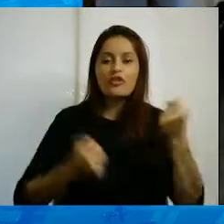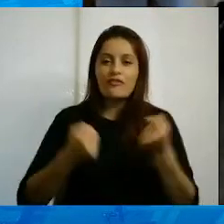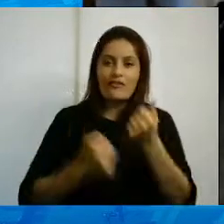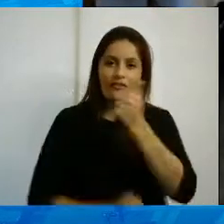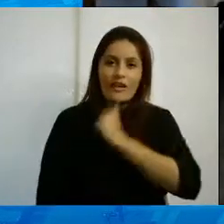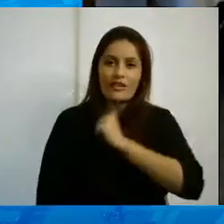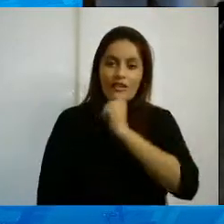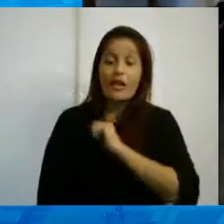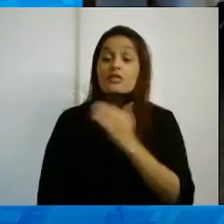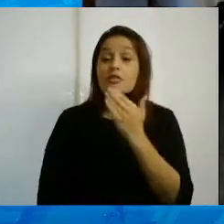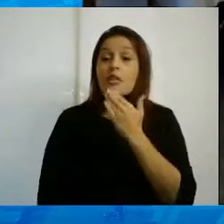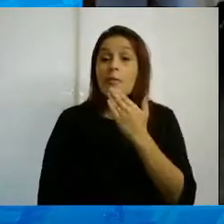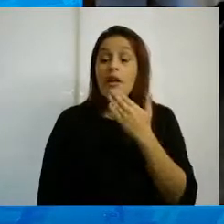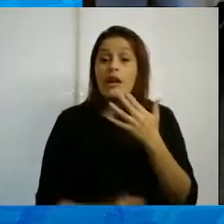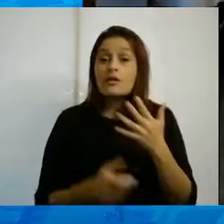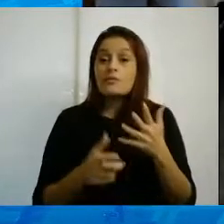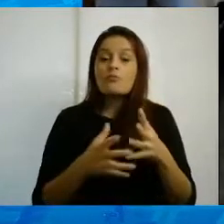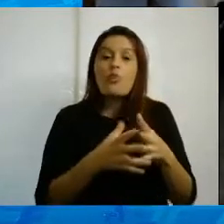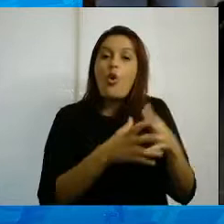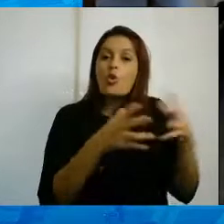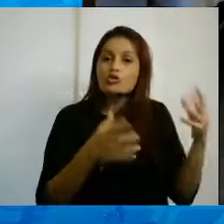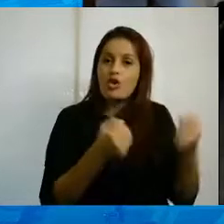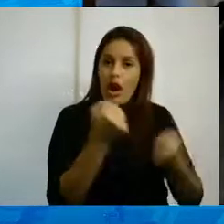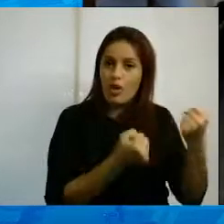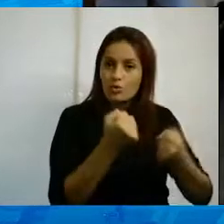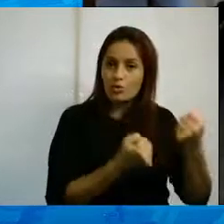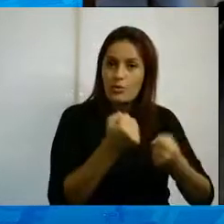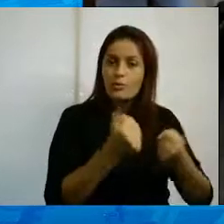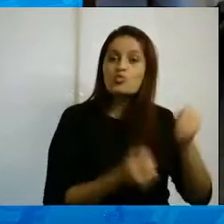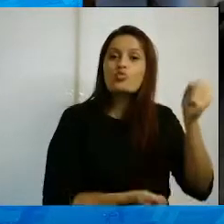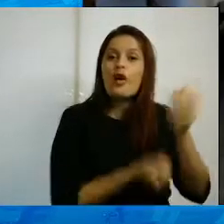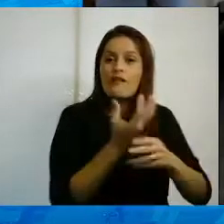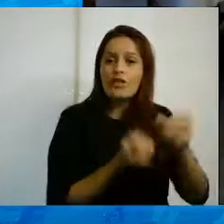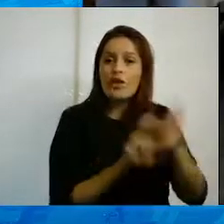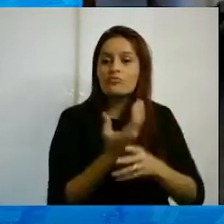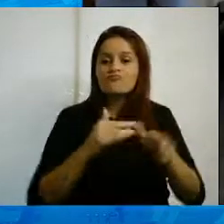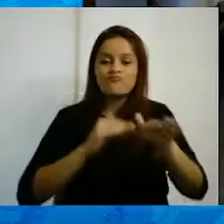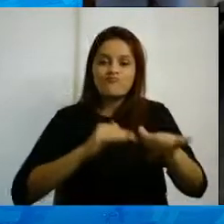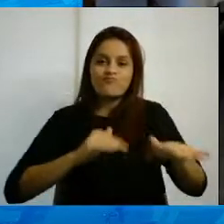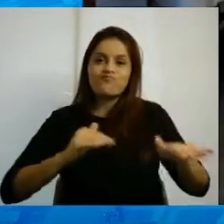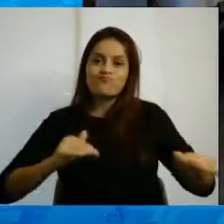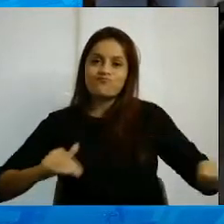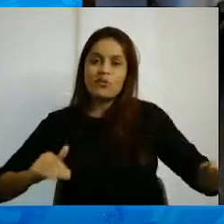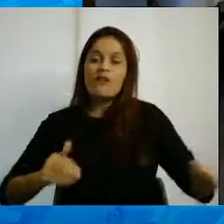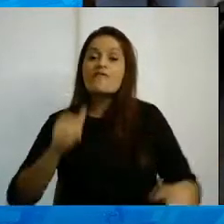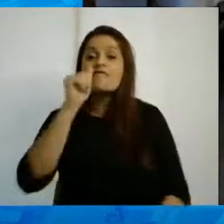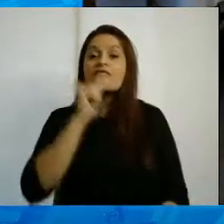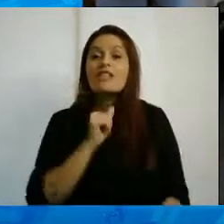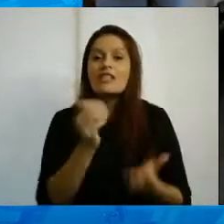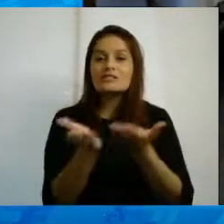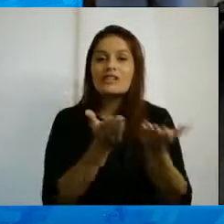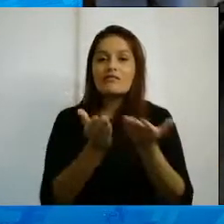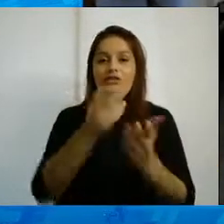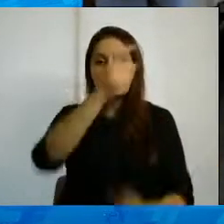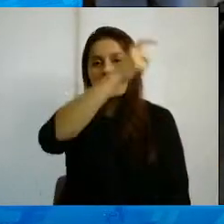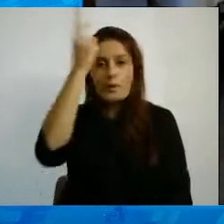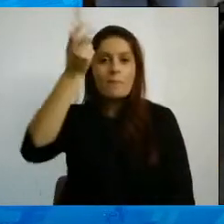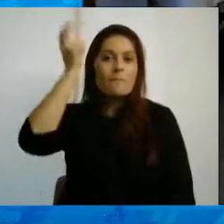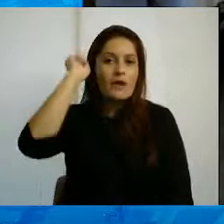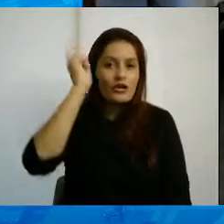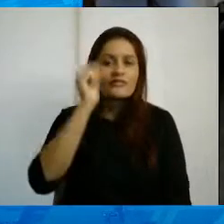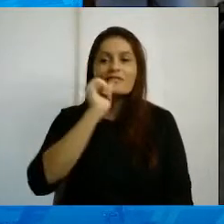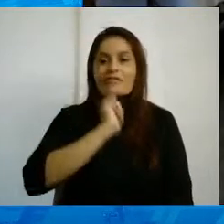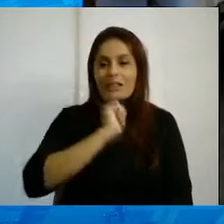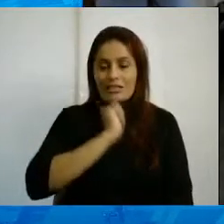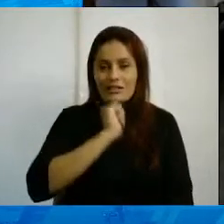con el aumento también del parque automotriz y cómo eso se cruza también con la congestión vehicular y con la falta de servicios de transporte público. Así que ahí lo